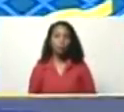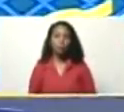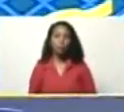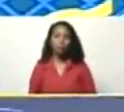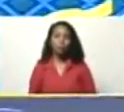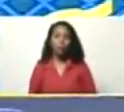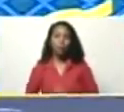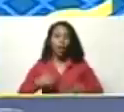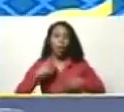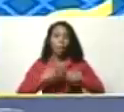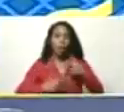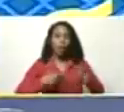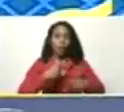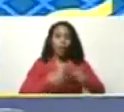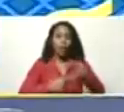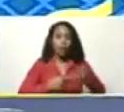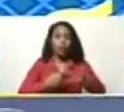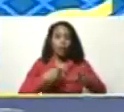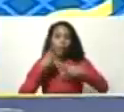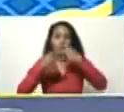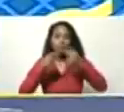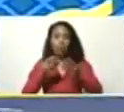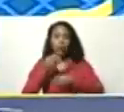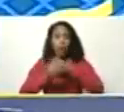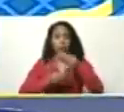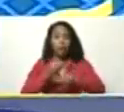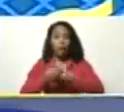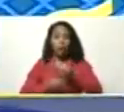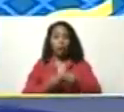los procesos políticos se dieron, bueno,